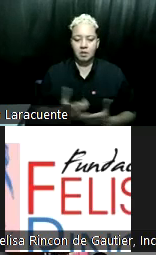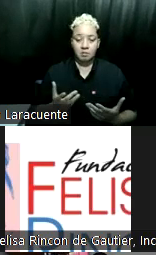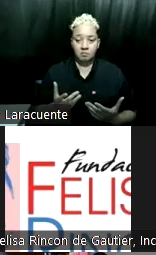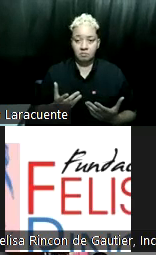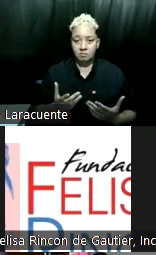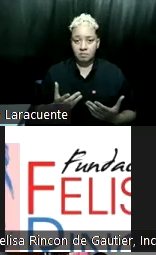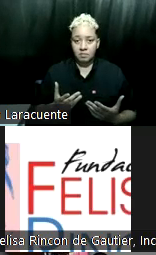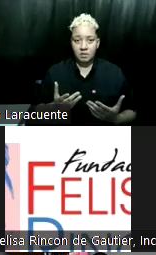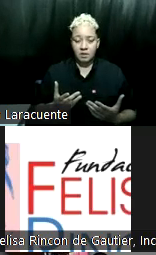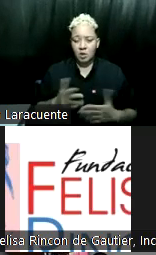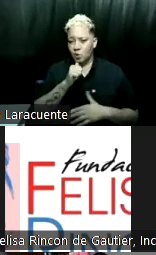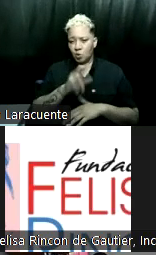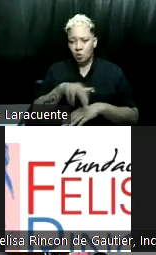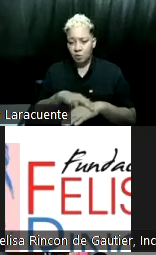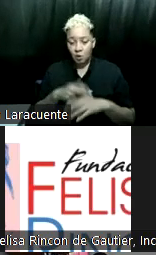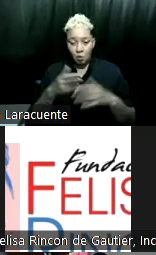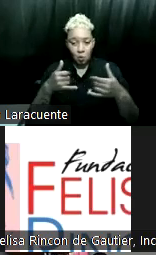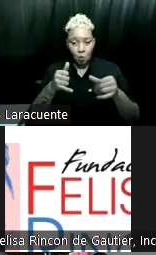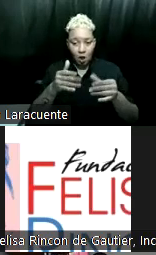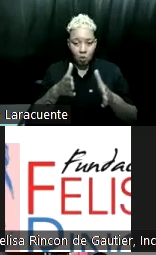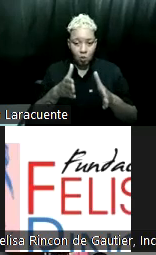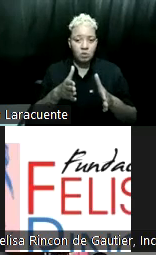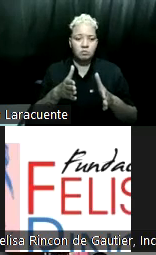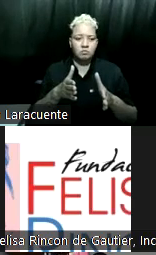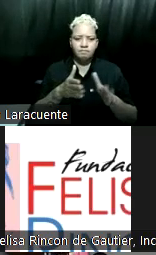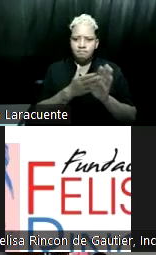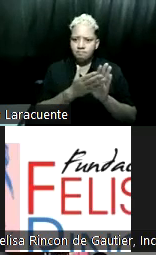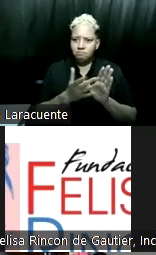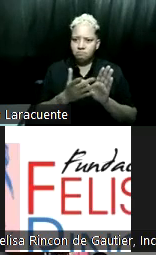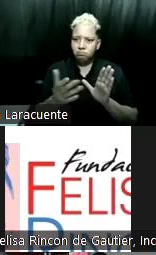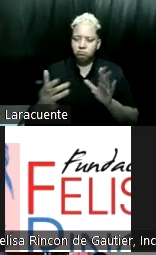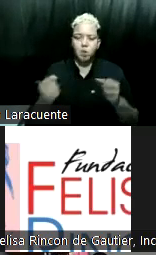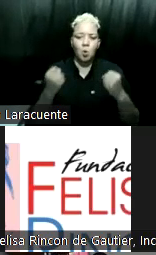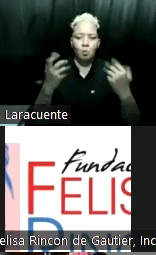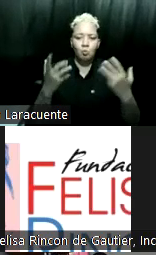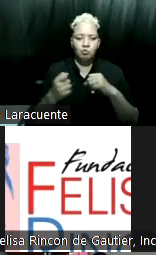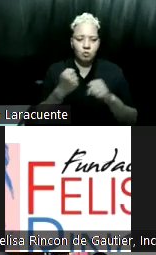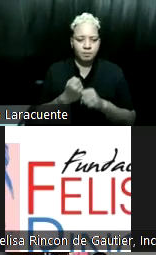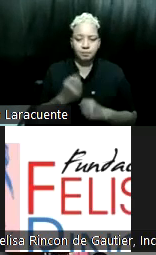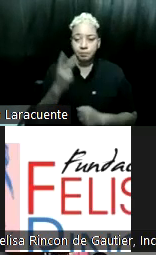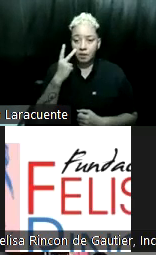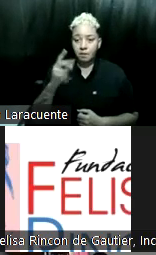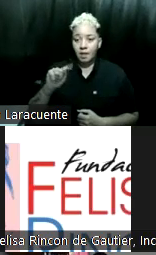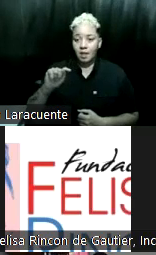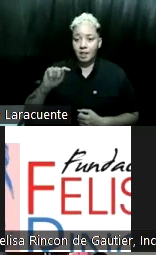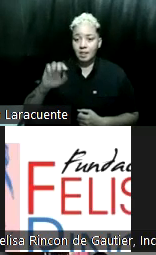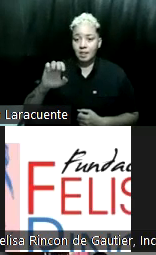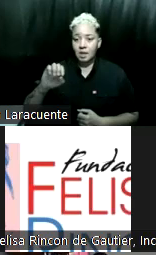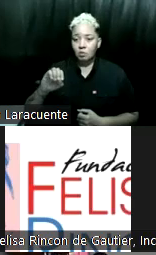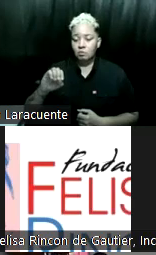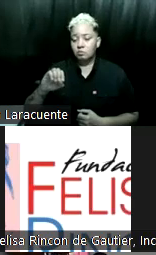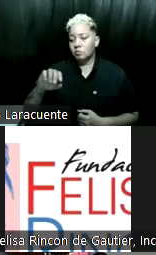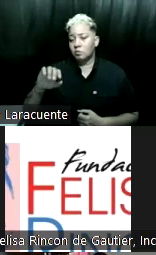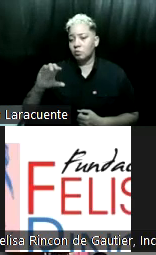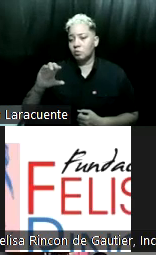relativamente inusual, ¿verdad? Que un jugador jugase tantos años. Pues vi a Teo Cruz. Me